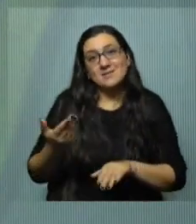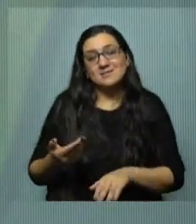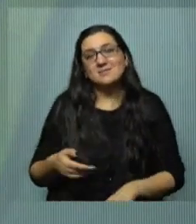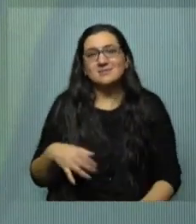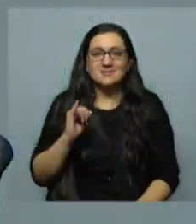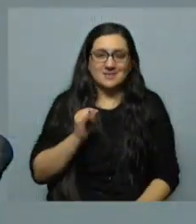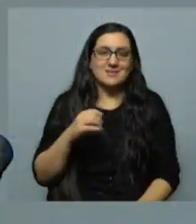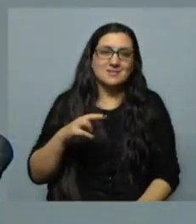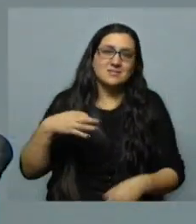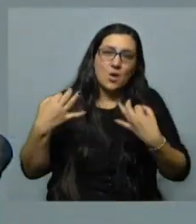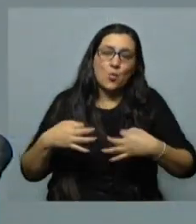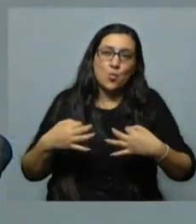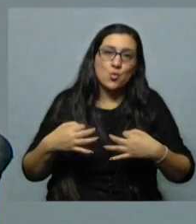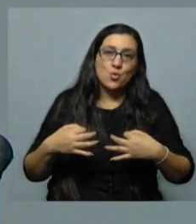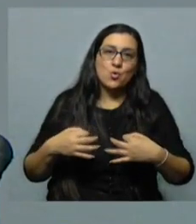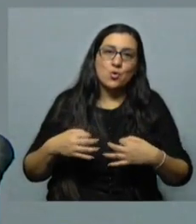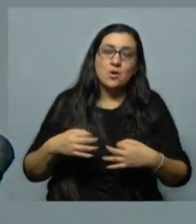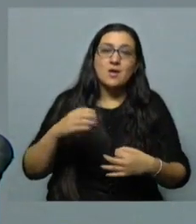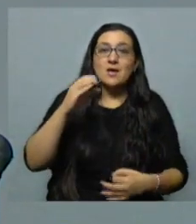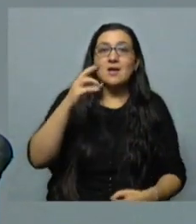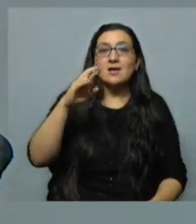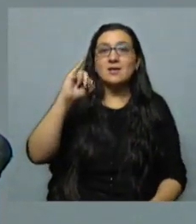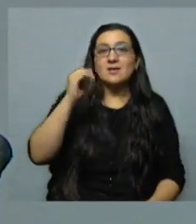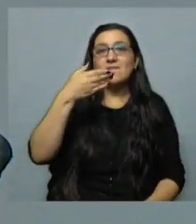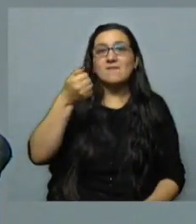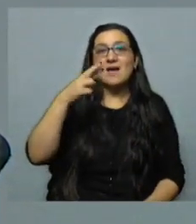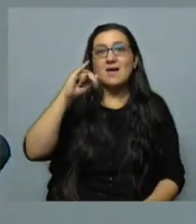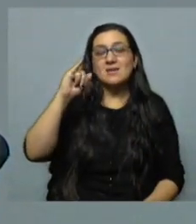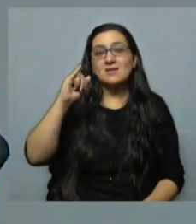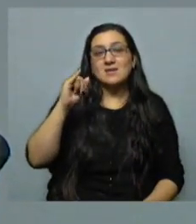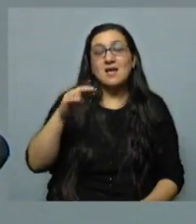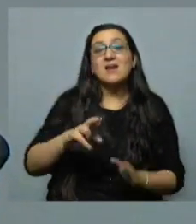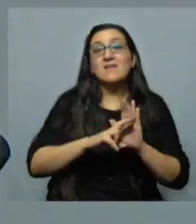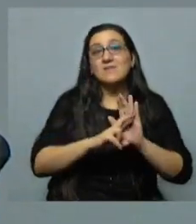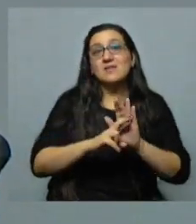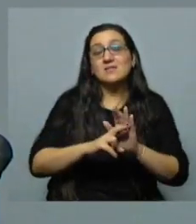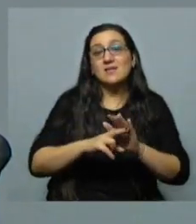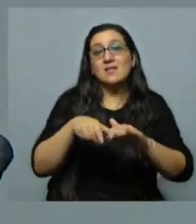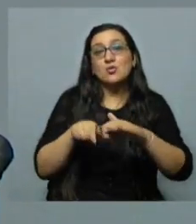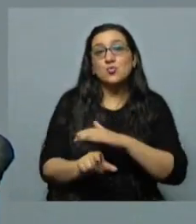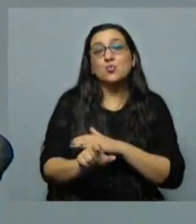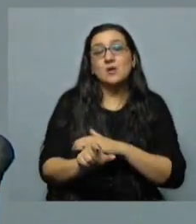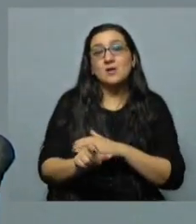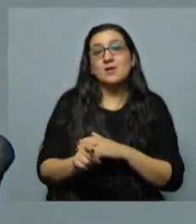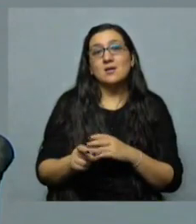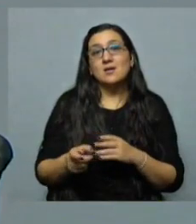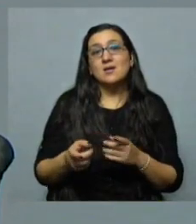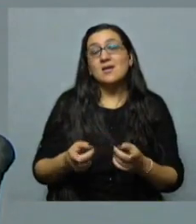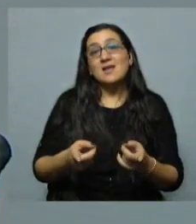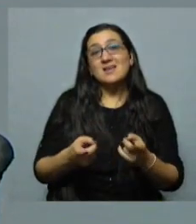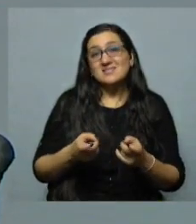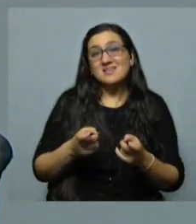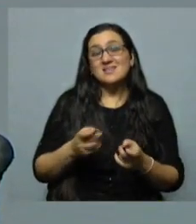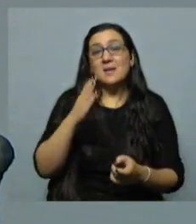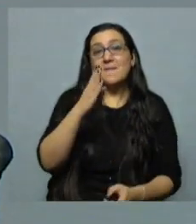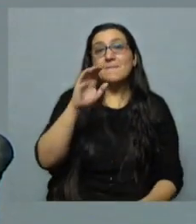seguramente una segunda, porque Cribari, el que decías, referente de Túnel y Ediciones Túnel, no te perdona que no esté Pepe así, así que seguramente